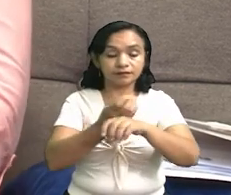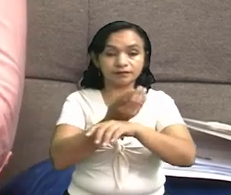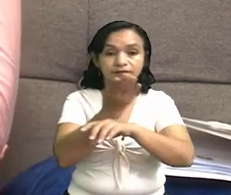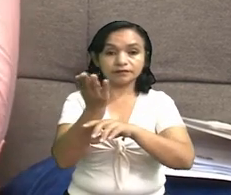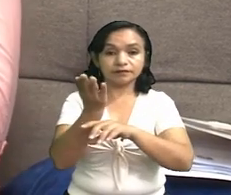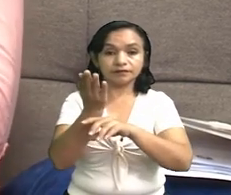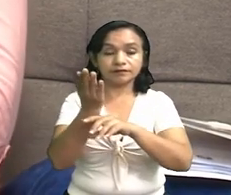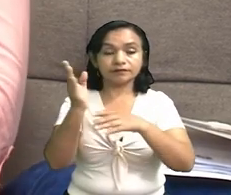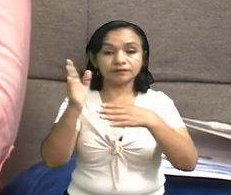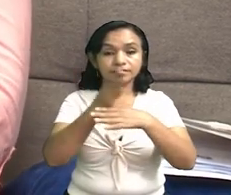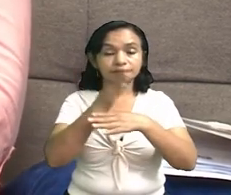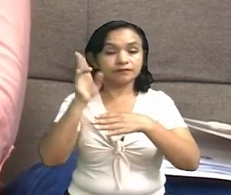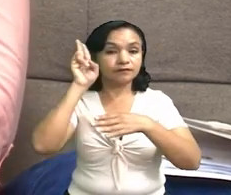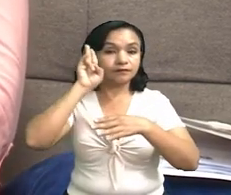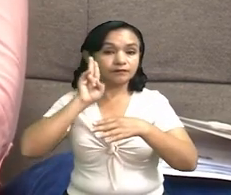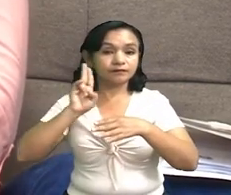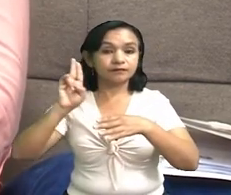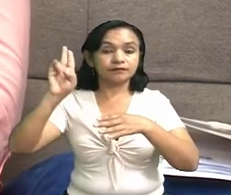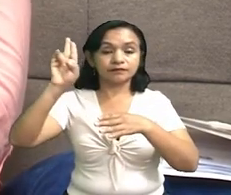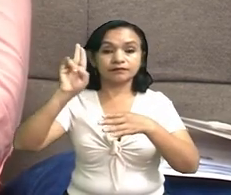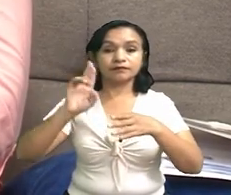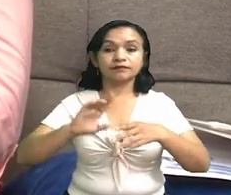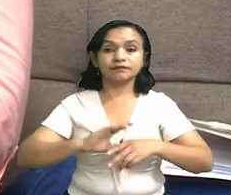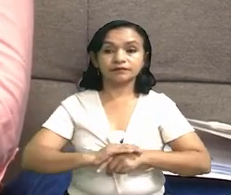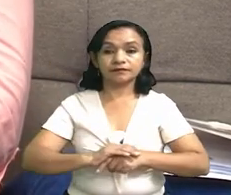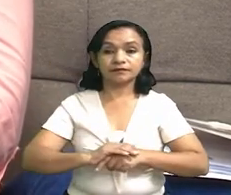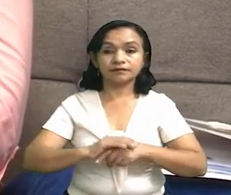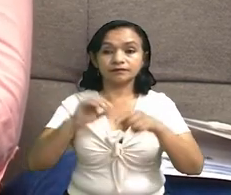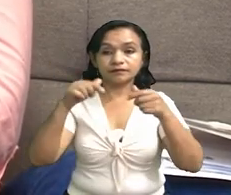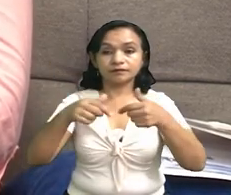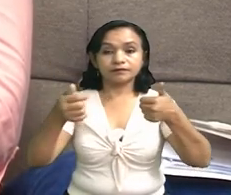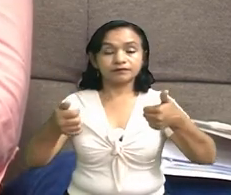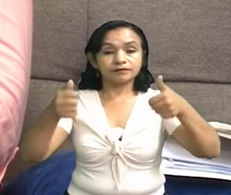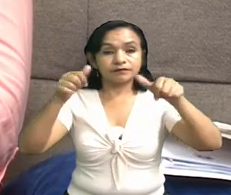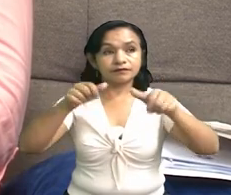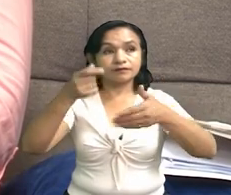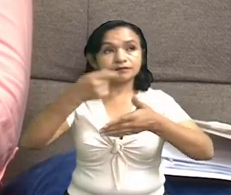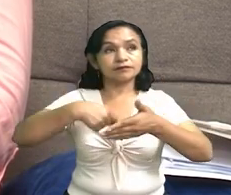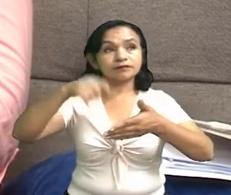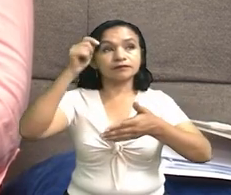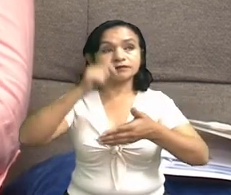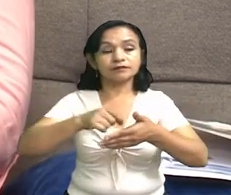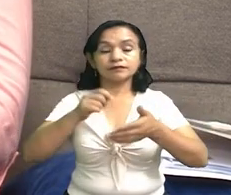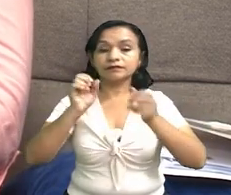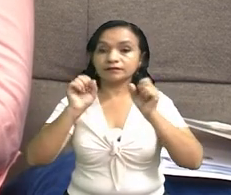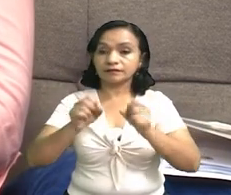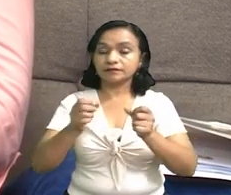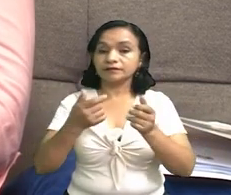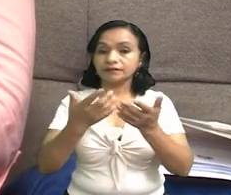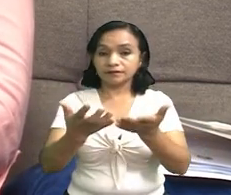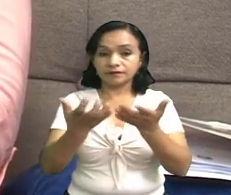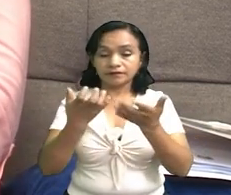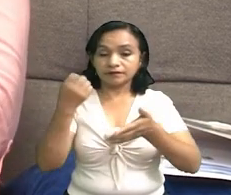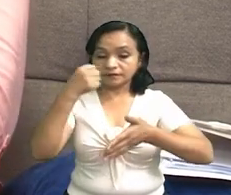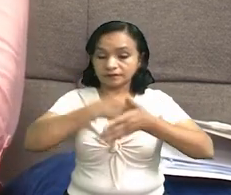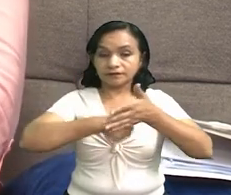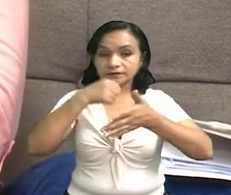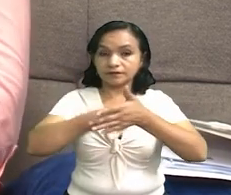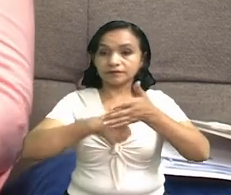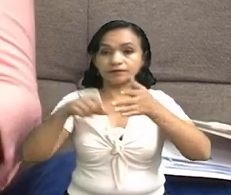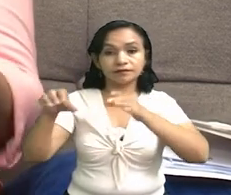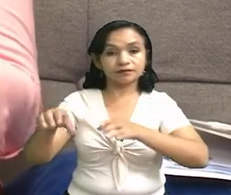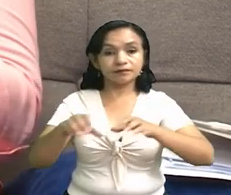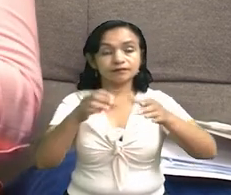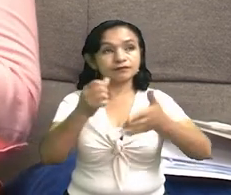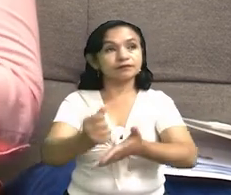del Consejo Superior Universitario, del SUCA. Okay. Y con este convenio también se permite, se pretende fortalecer esa acción que